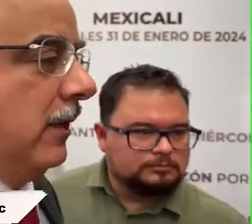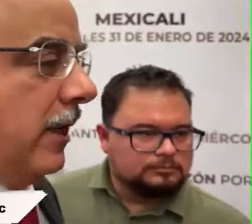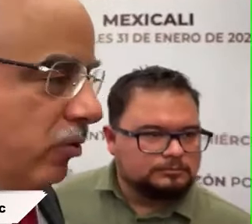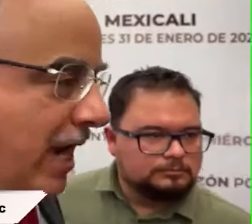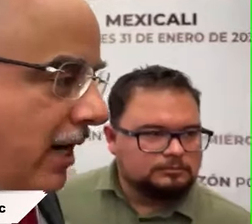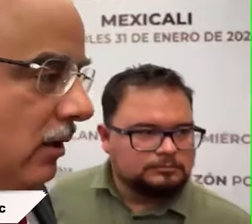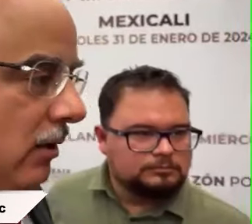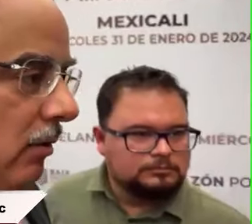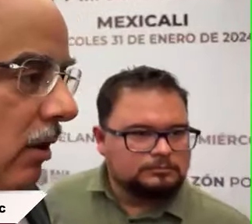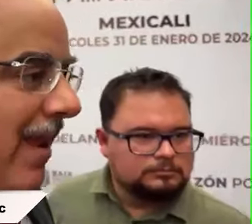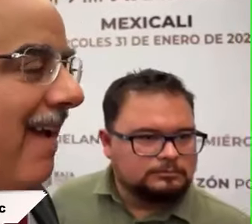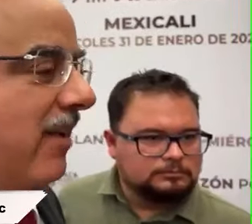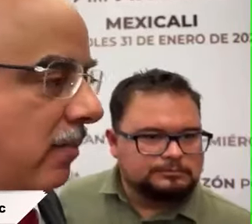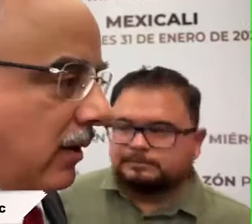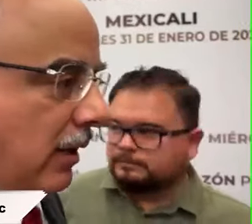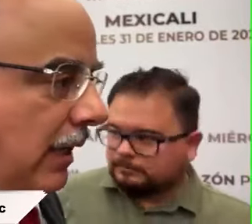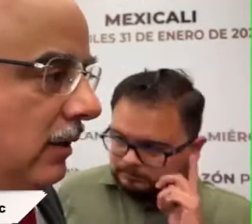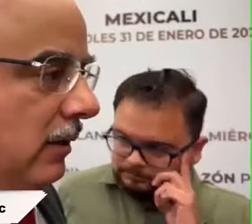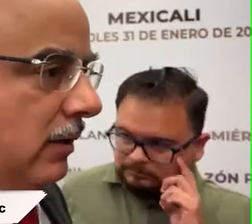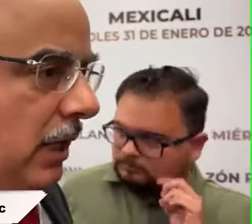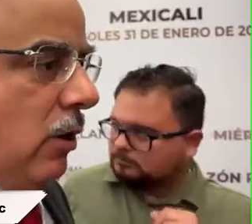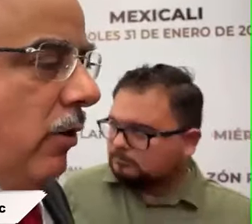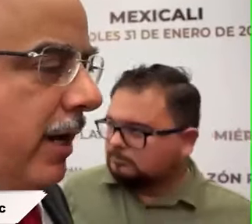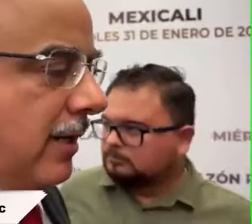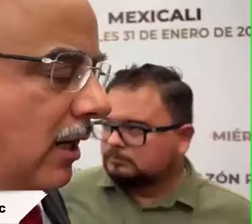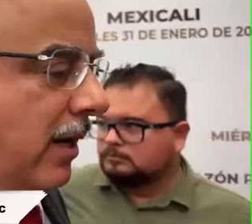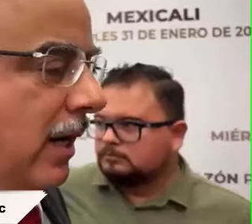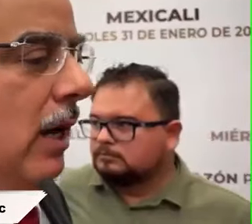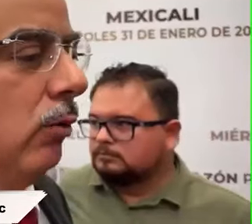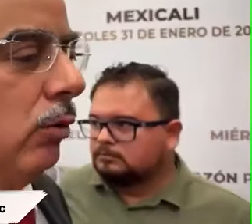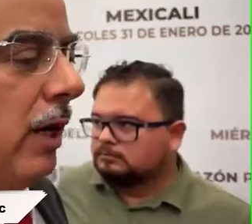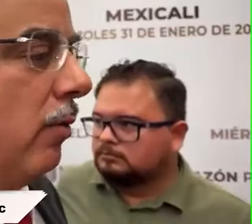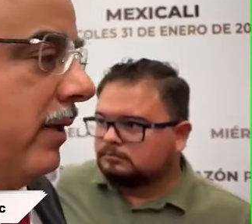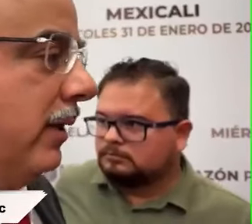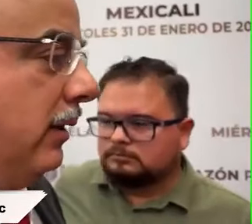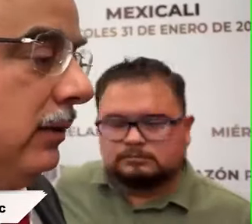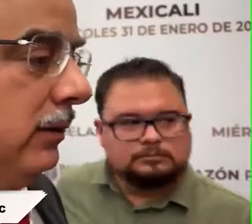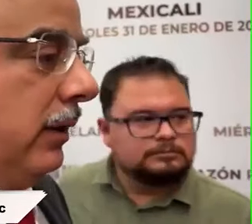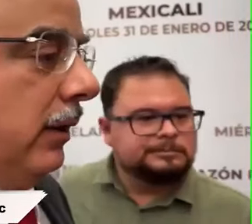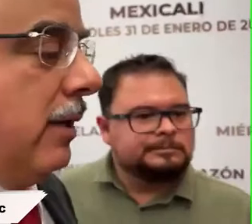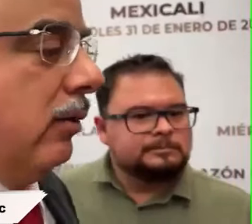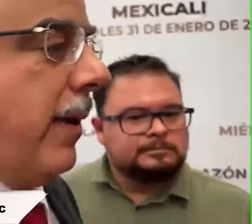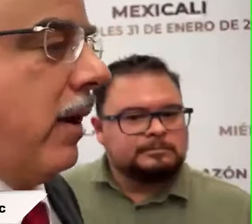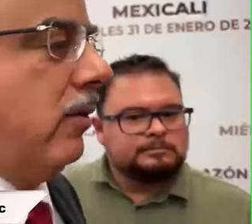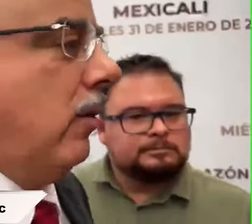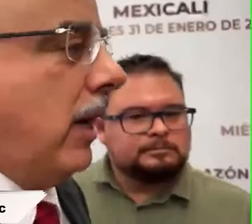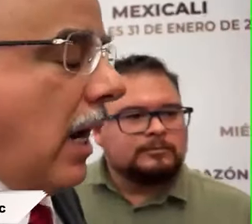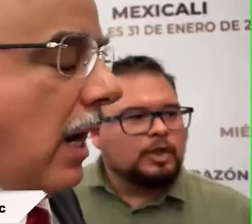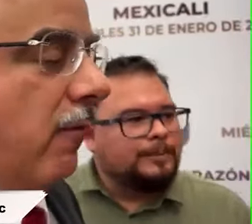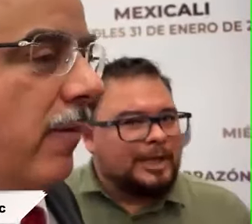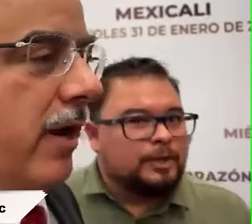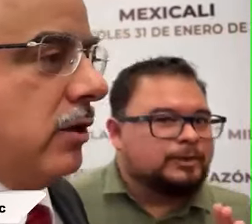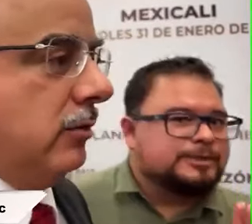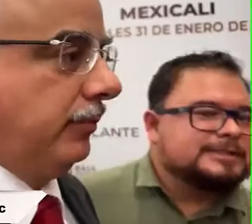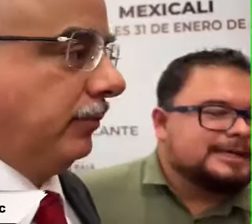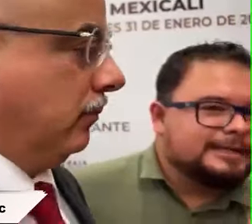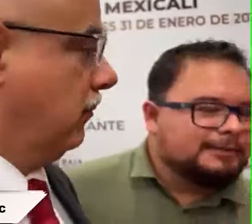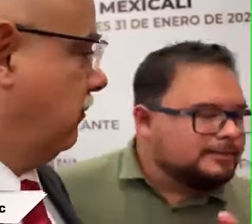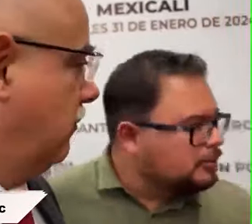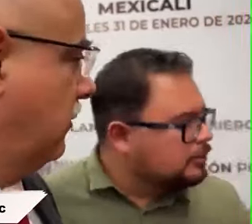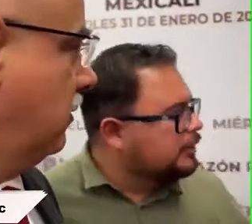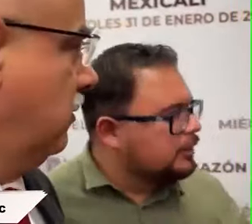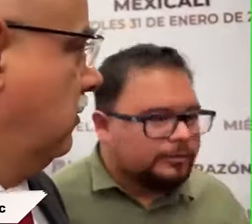repito, denunciar para que se investigue y lo que determine la autoridad competente no está pegando. De acuerdo a su. Las